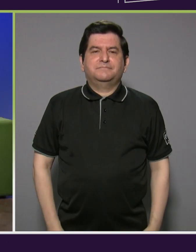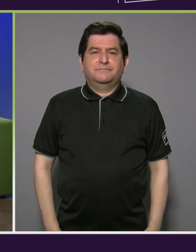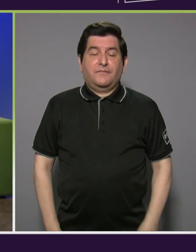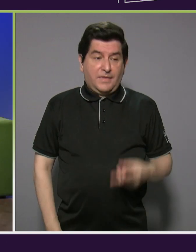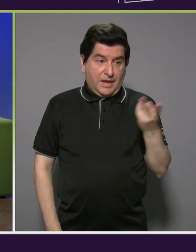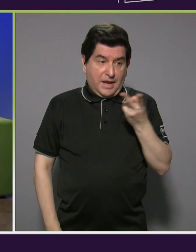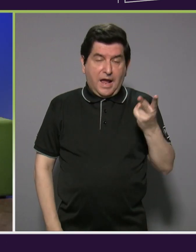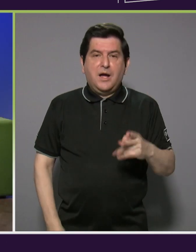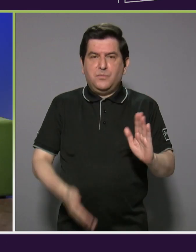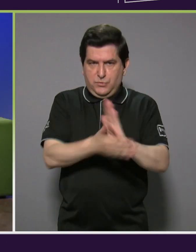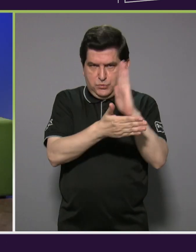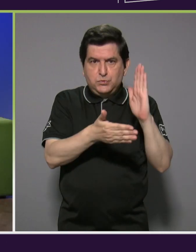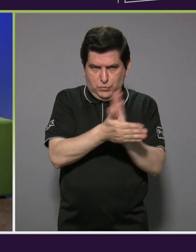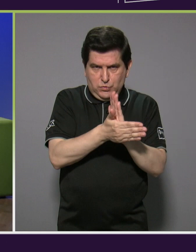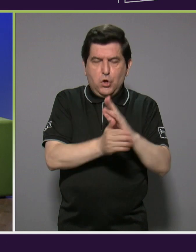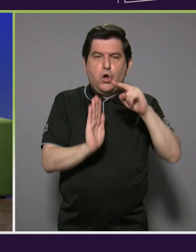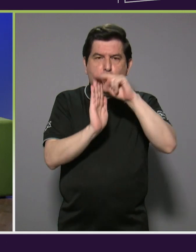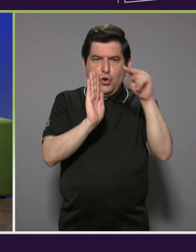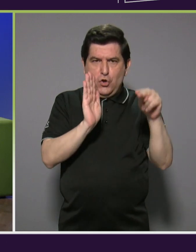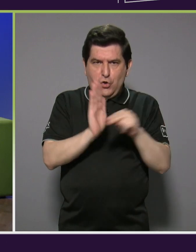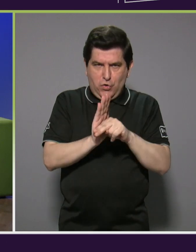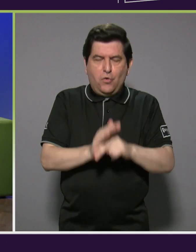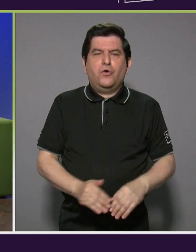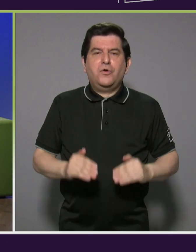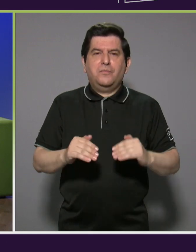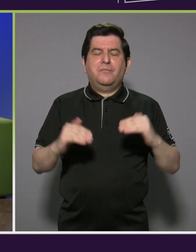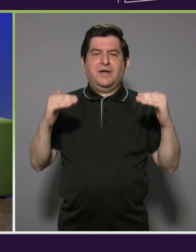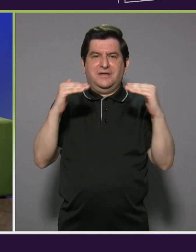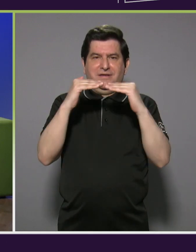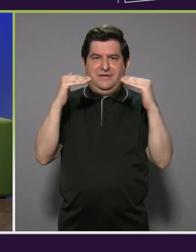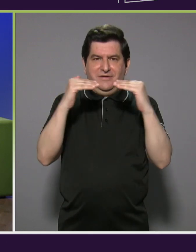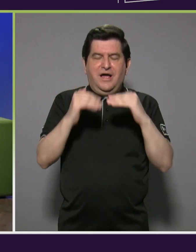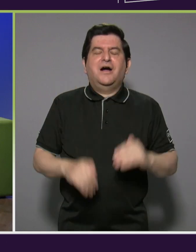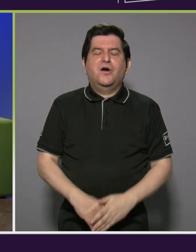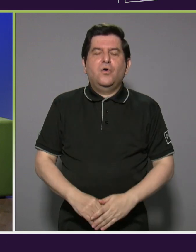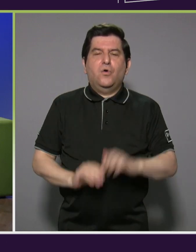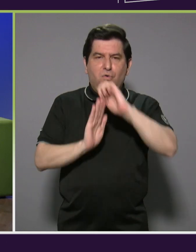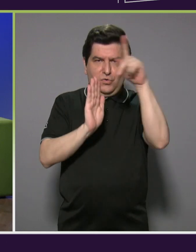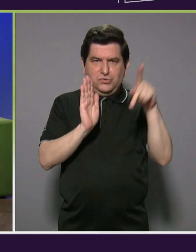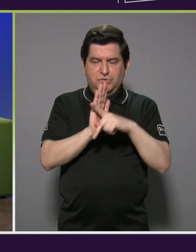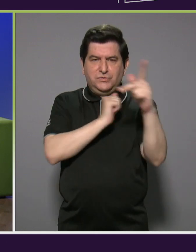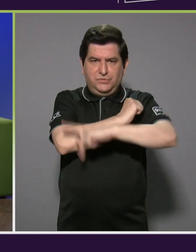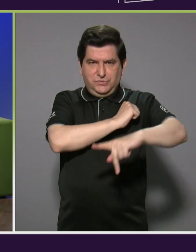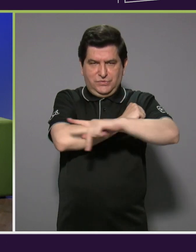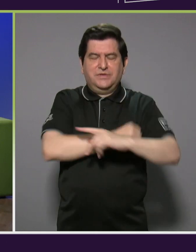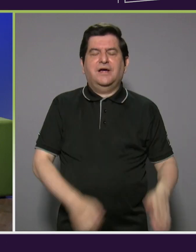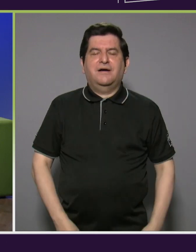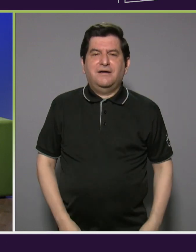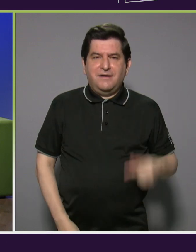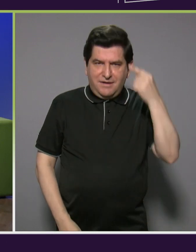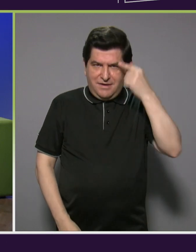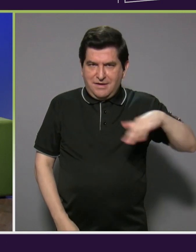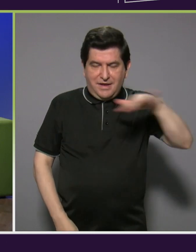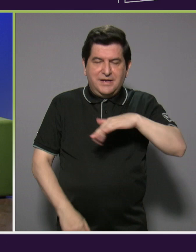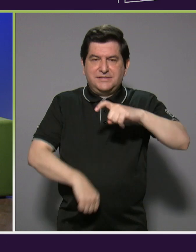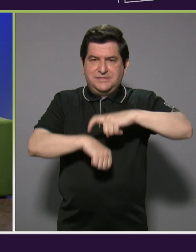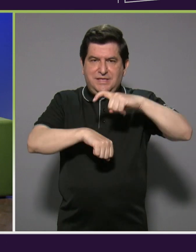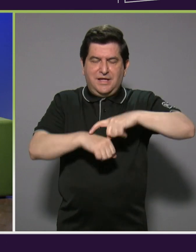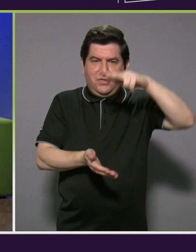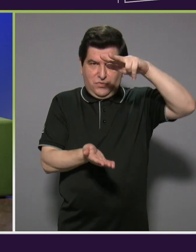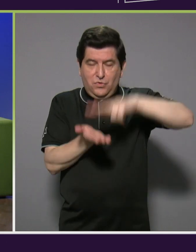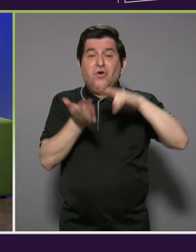dos instrumentos son normas de rango constitucional en nuestro país y el Estado, del momento que la ratificó, que